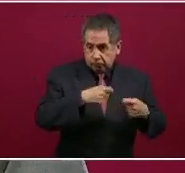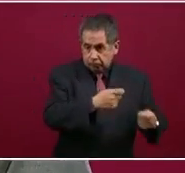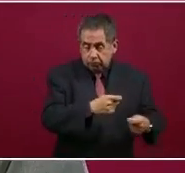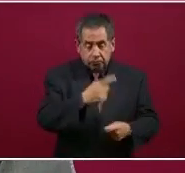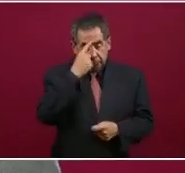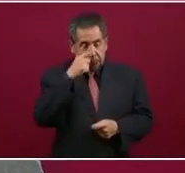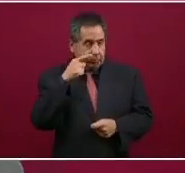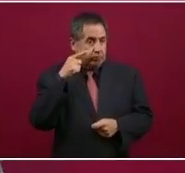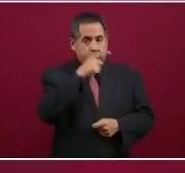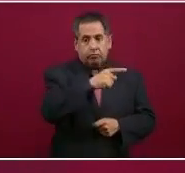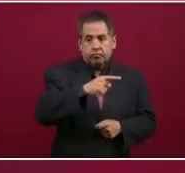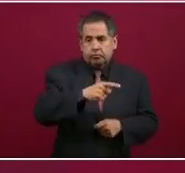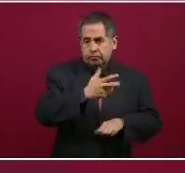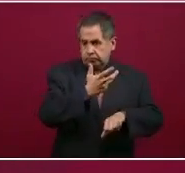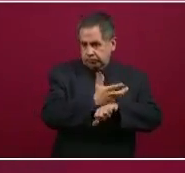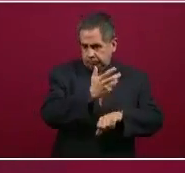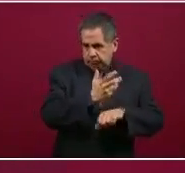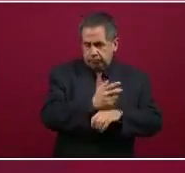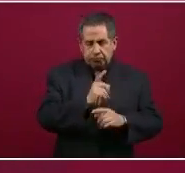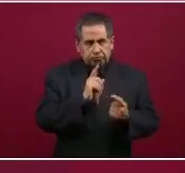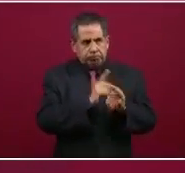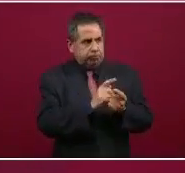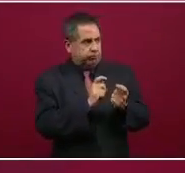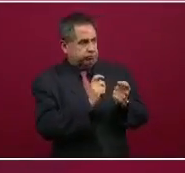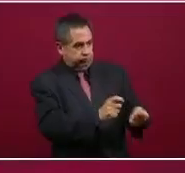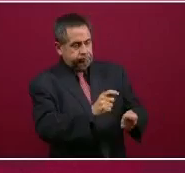al gobierno estadounidense,